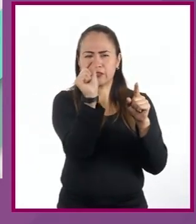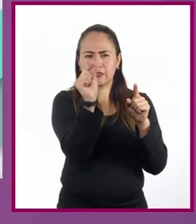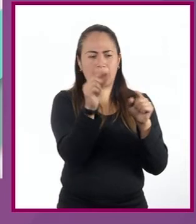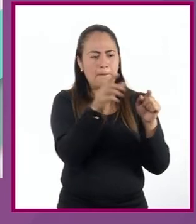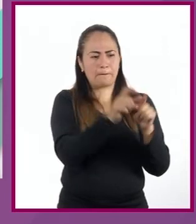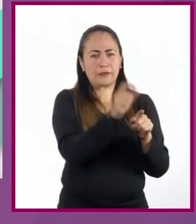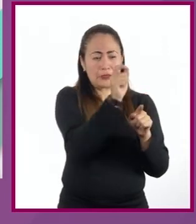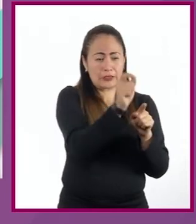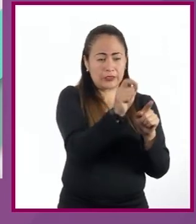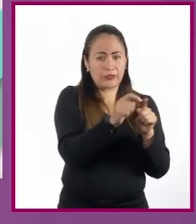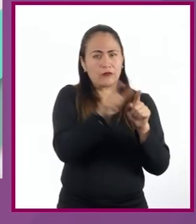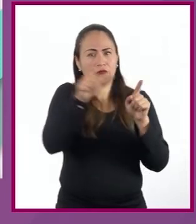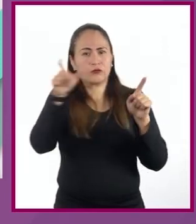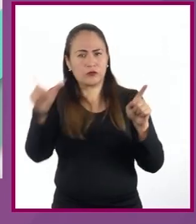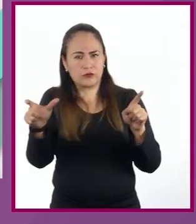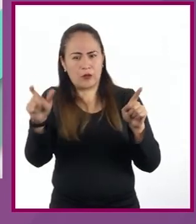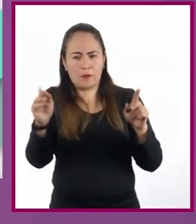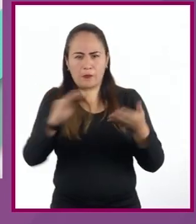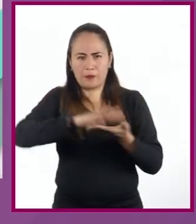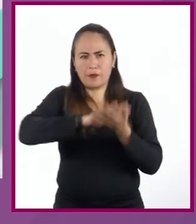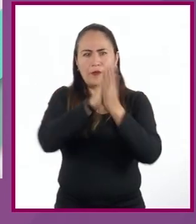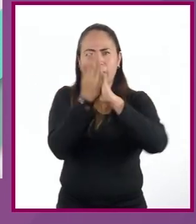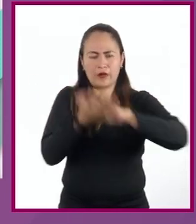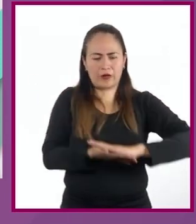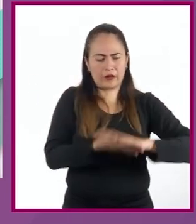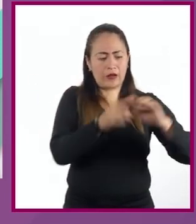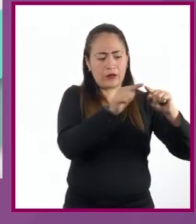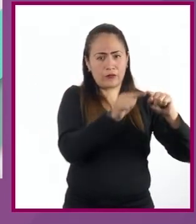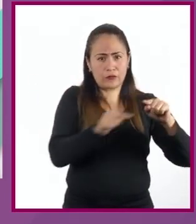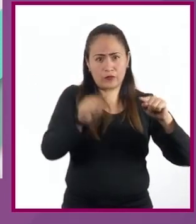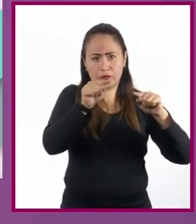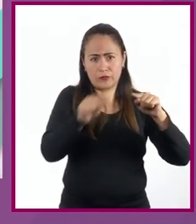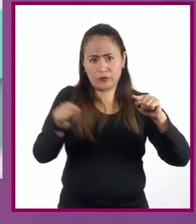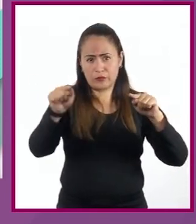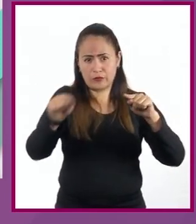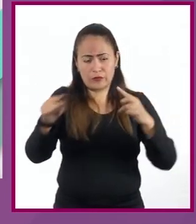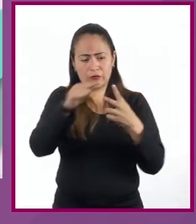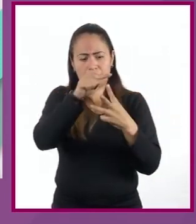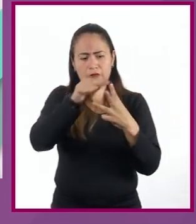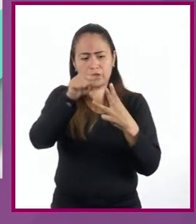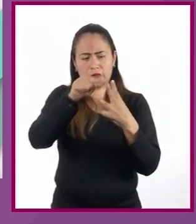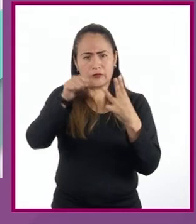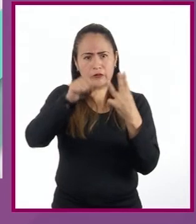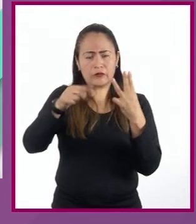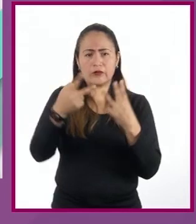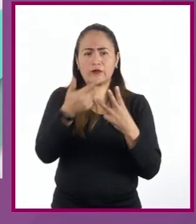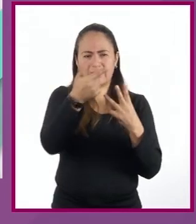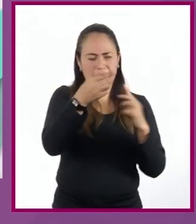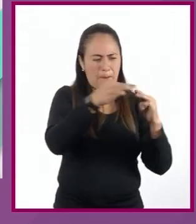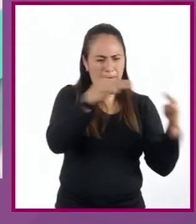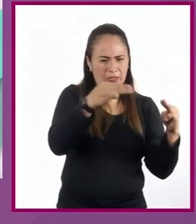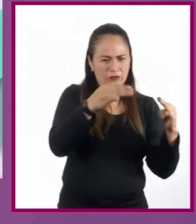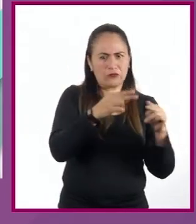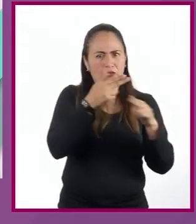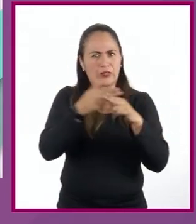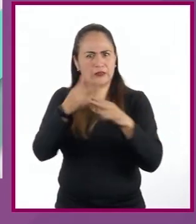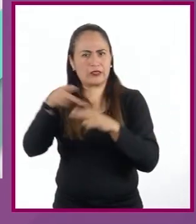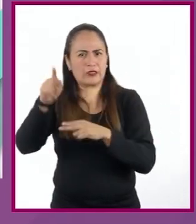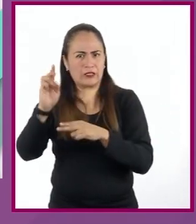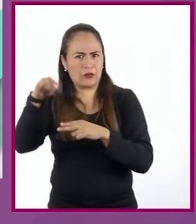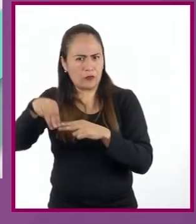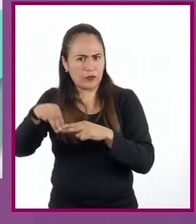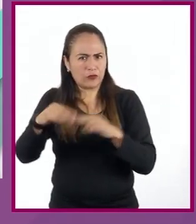una mayor. Como en la tabla hay 3 lugares entre los metros y los kilómetros, para encontrar la